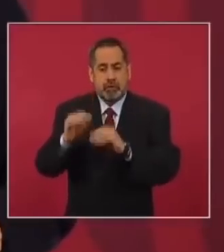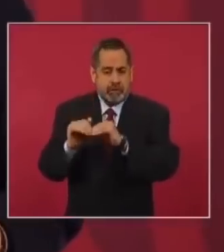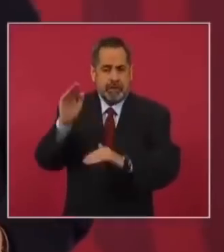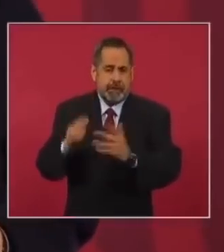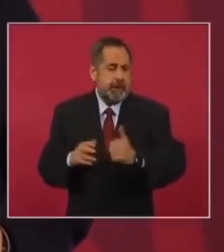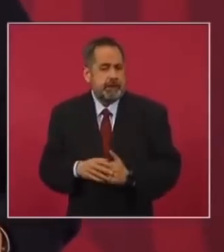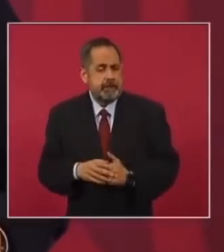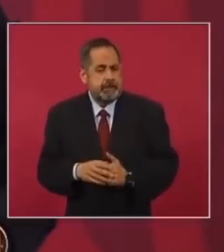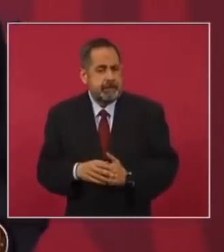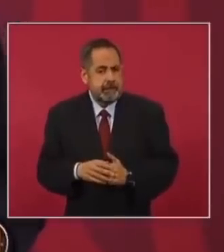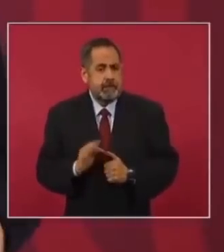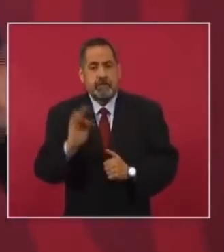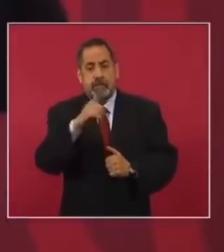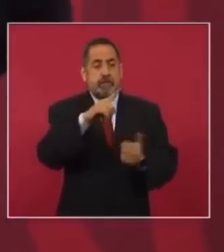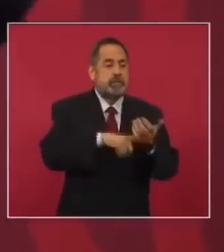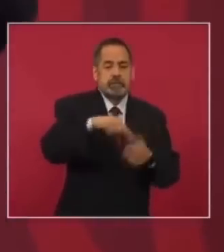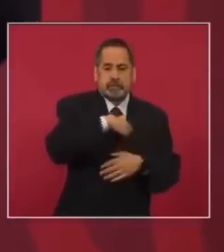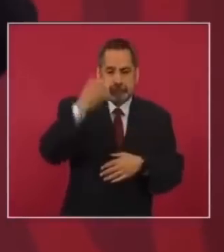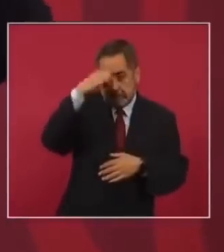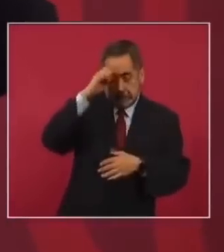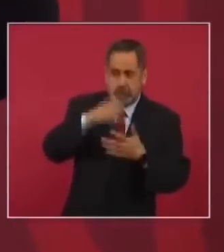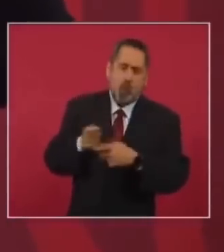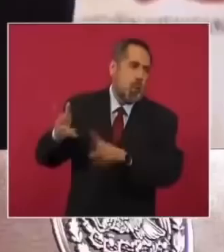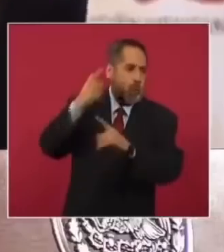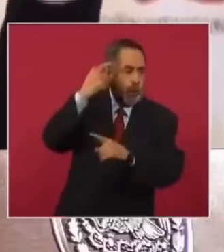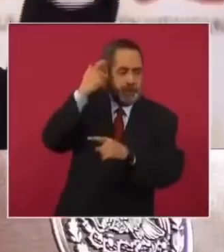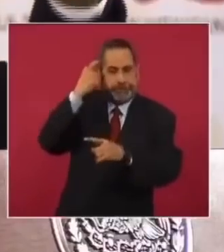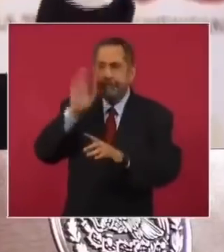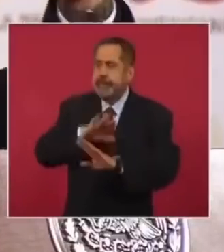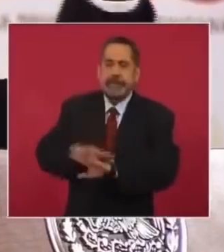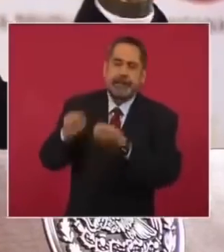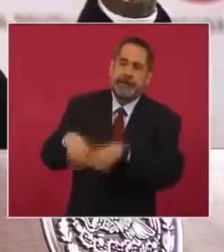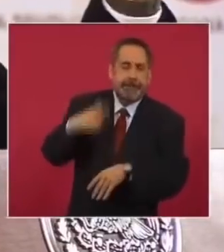Ahora van a decir los expertos, no ya, lo perdimos.